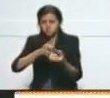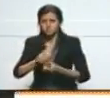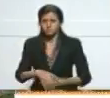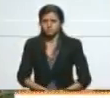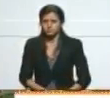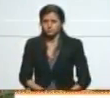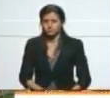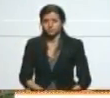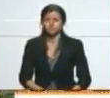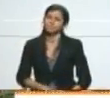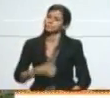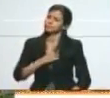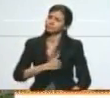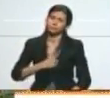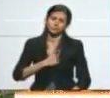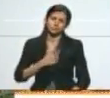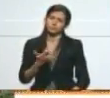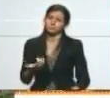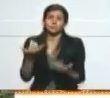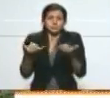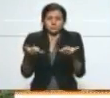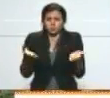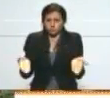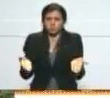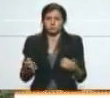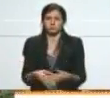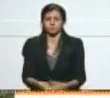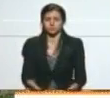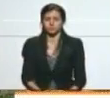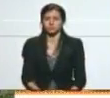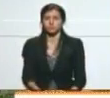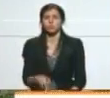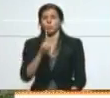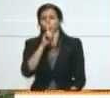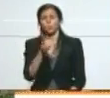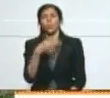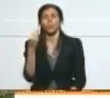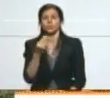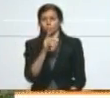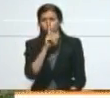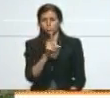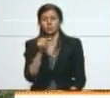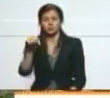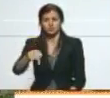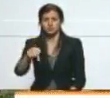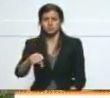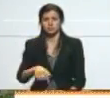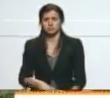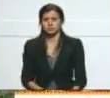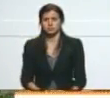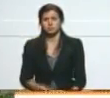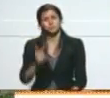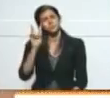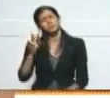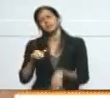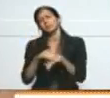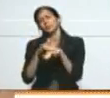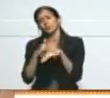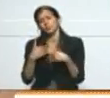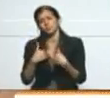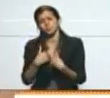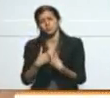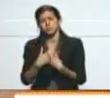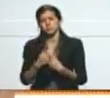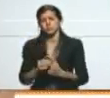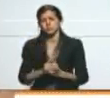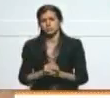esto desafortunadamente ocurrió ahorita. Un joven de aquí, miren esto, perdónenme. Pero